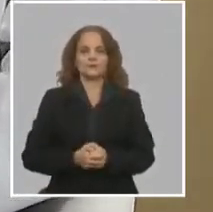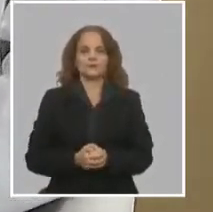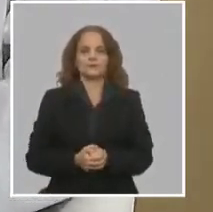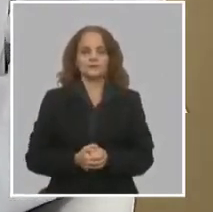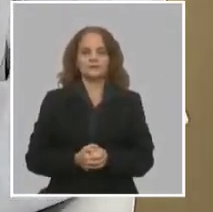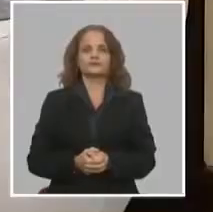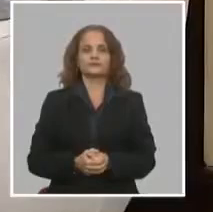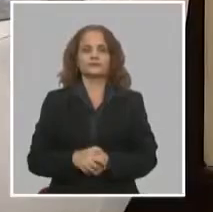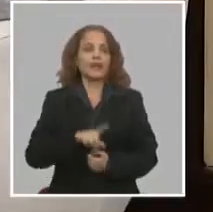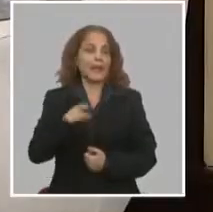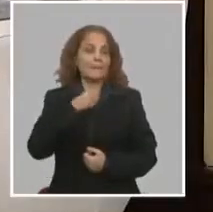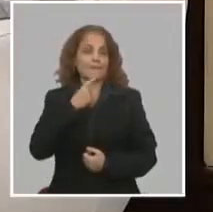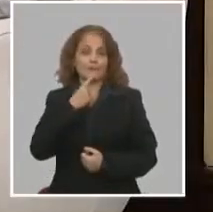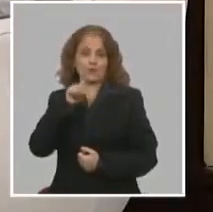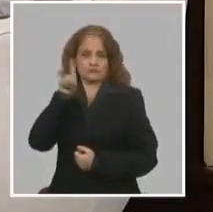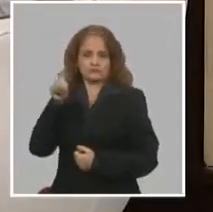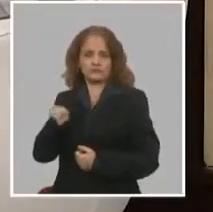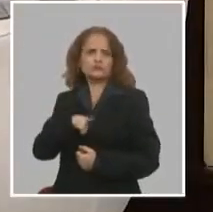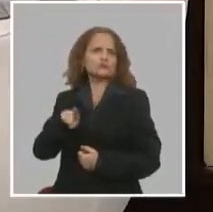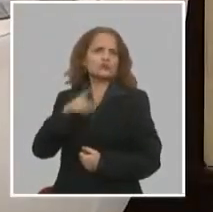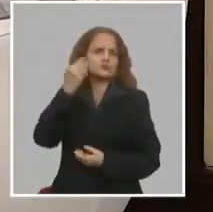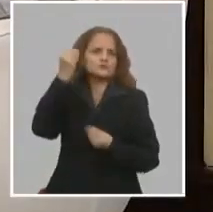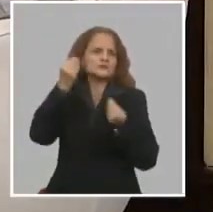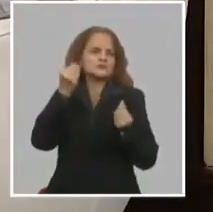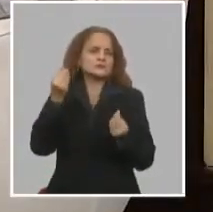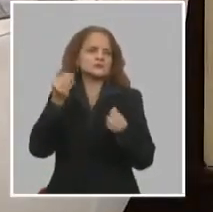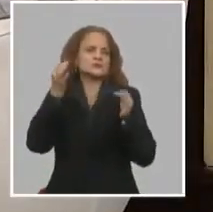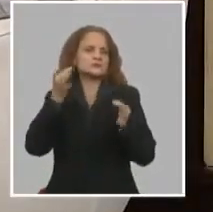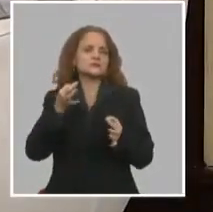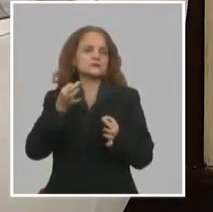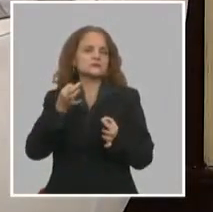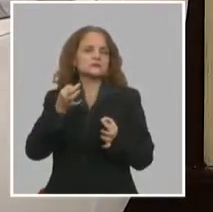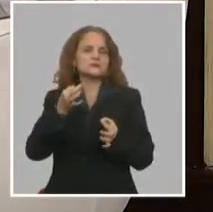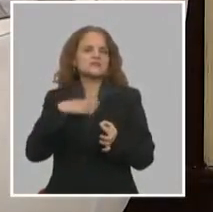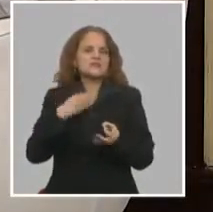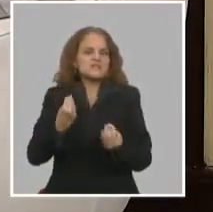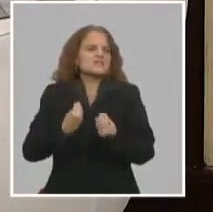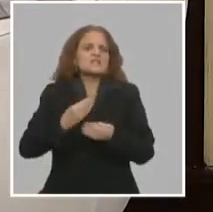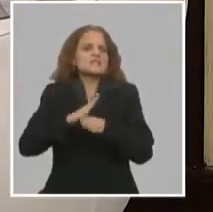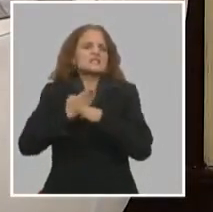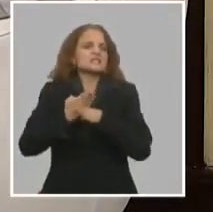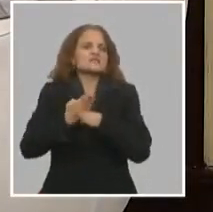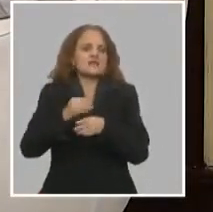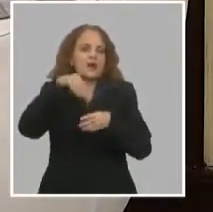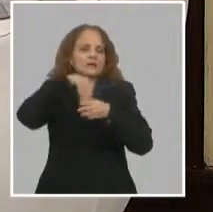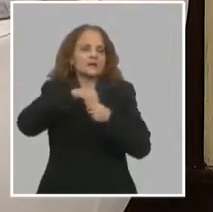fueras a valorar en lo personal, ¿qué ha significado ser miembro del contingente Henry Reef, haber vivido